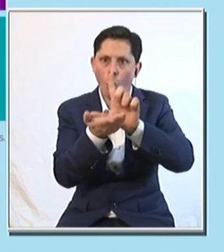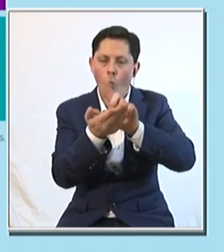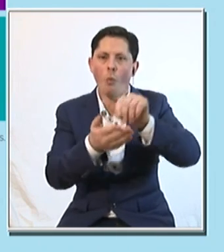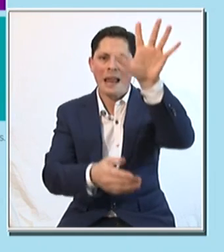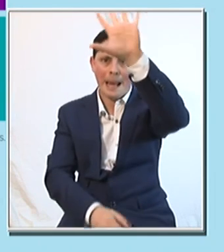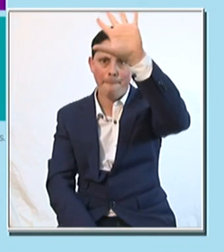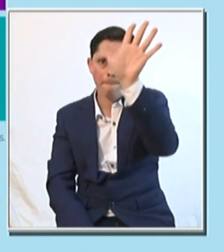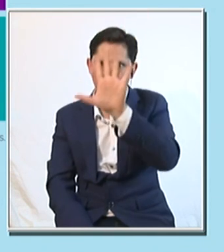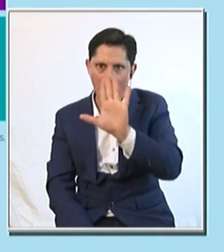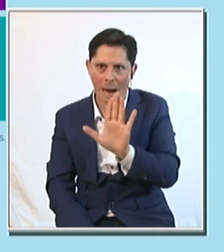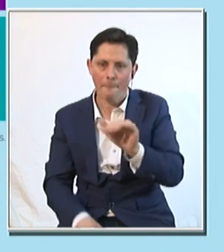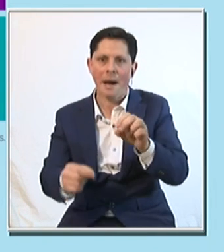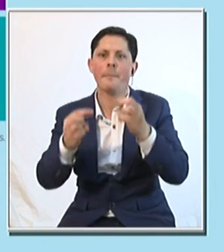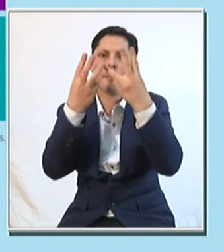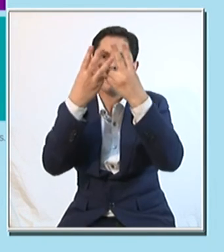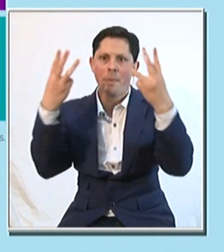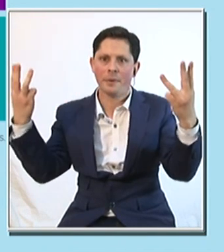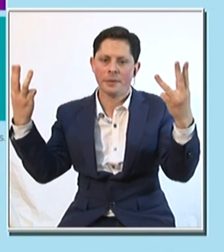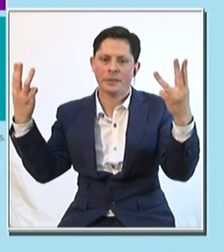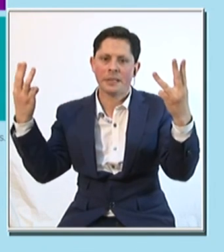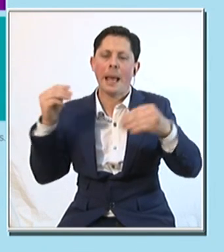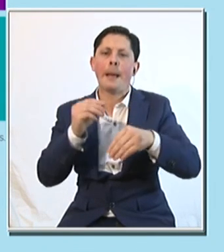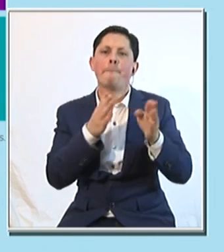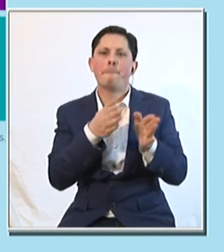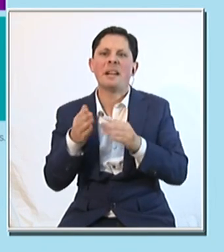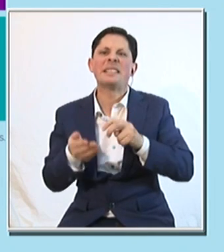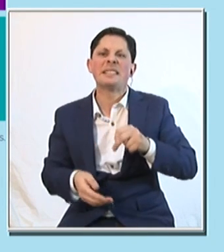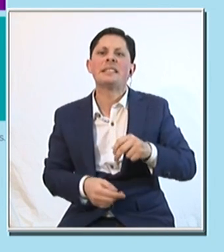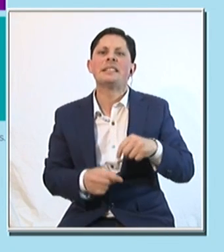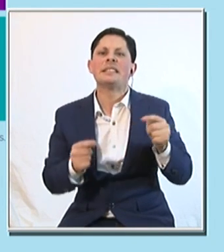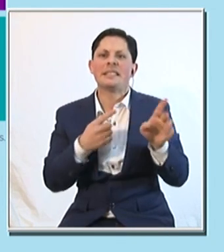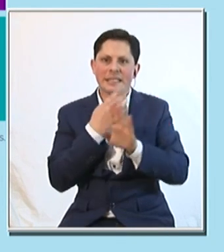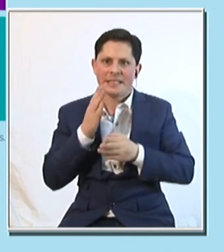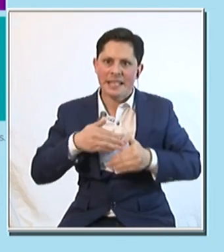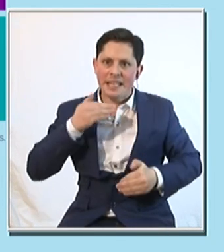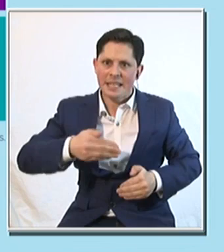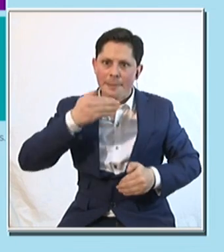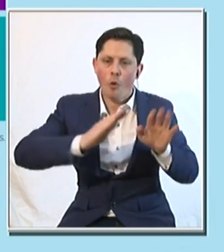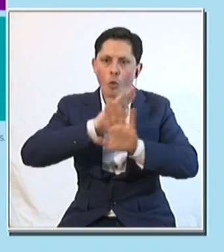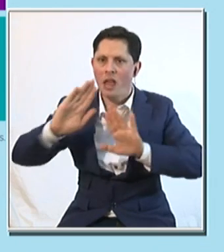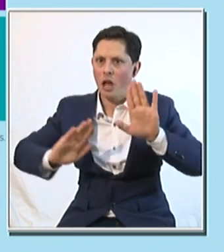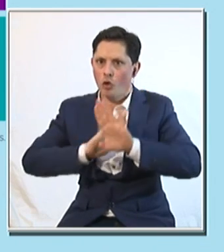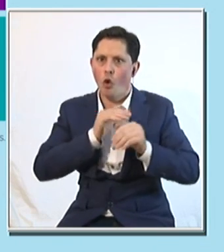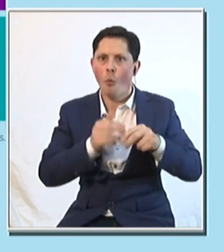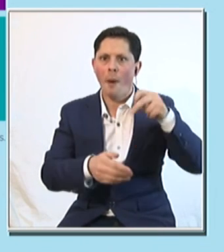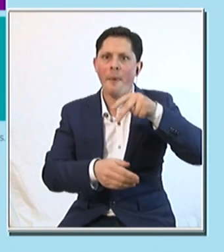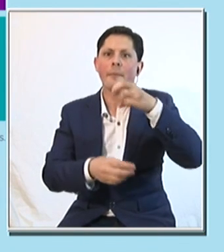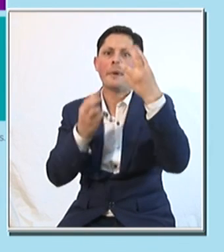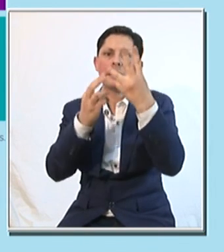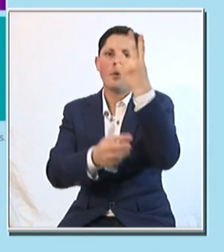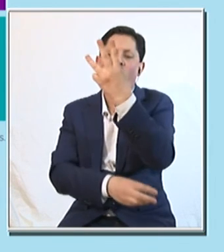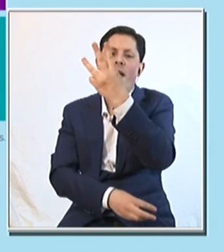mapa publicado en la página web del plan Seguimos Cuidándonos Paso a Paso en